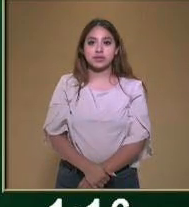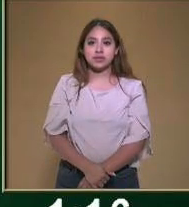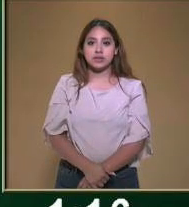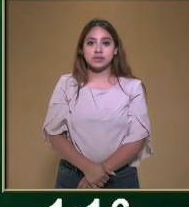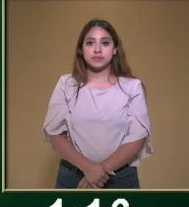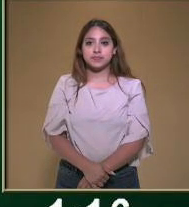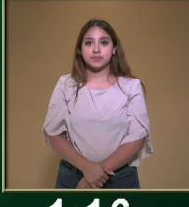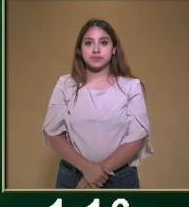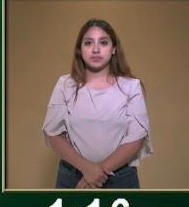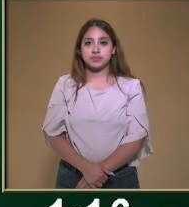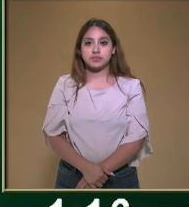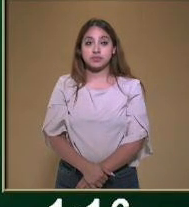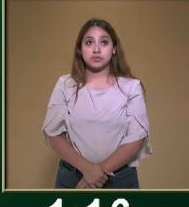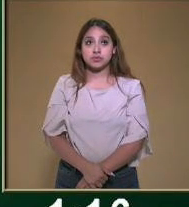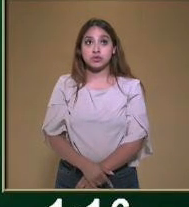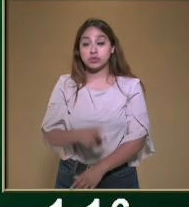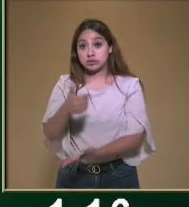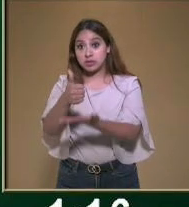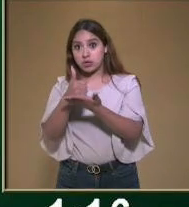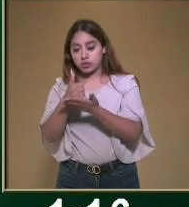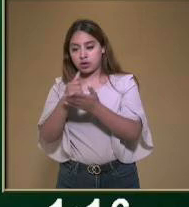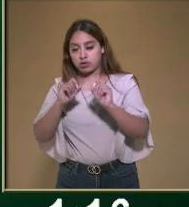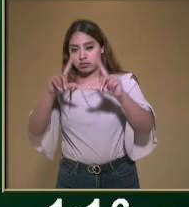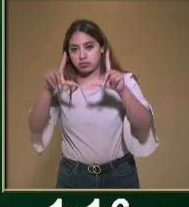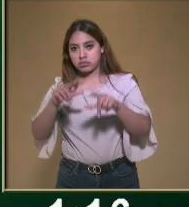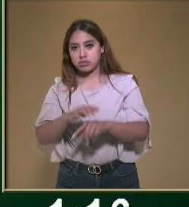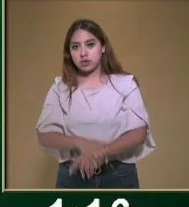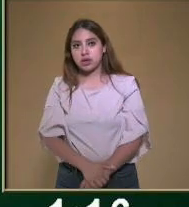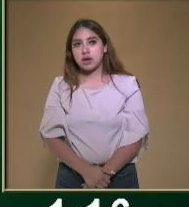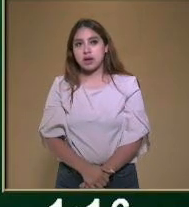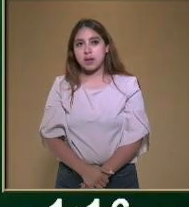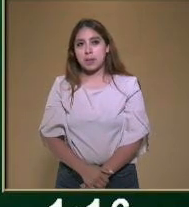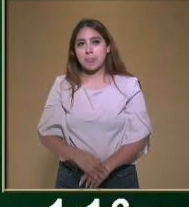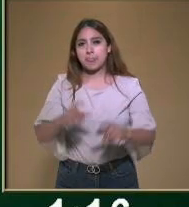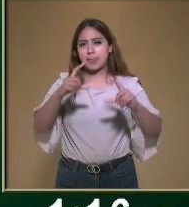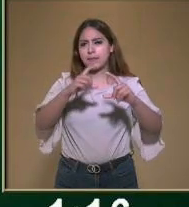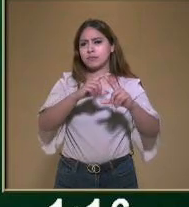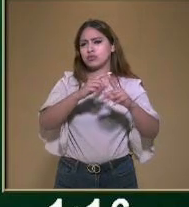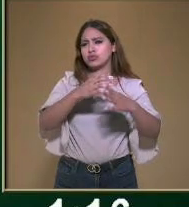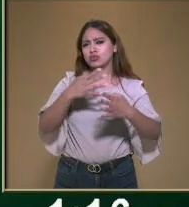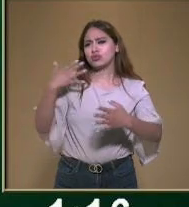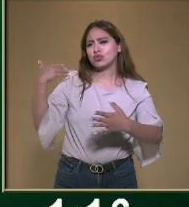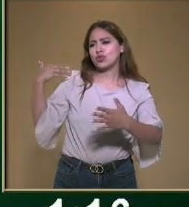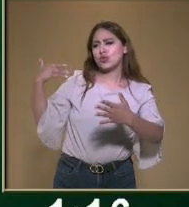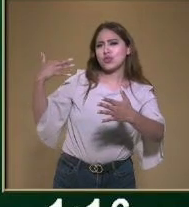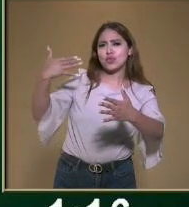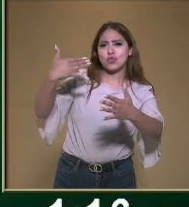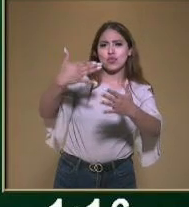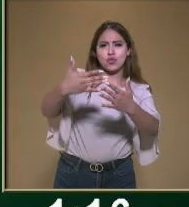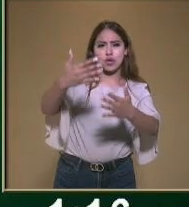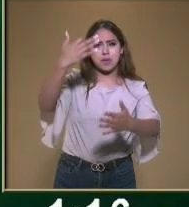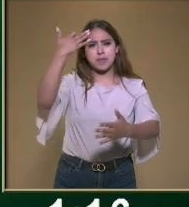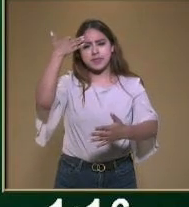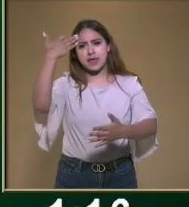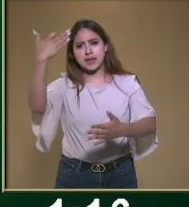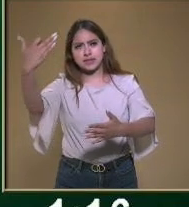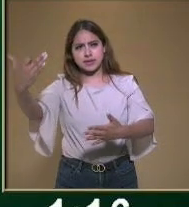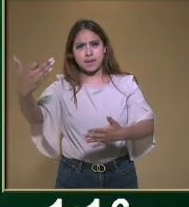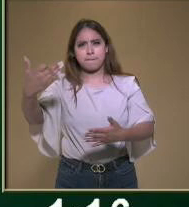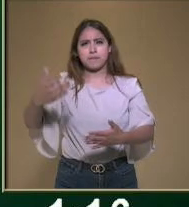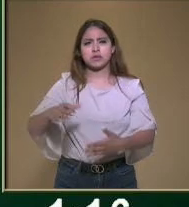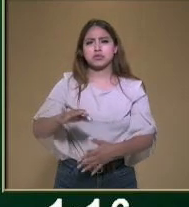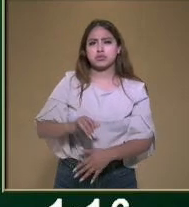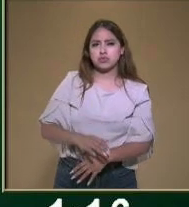siguiente diapositiva, aquí vemos una línea del tiempo en la cual podemos ubicar cuándo surge